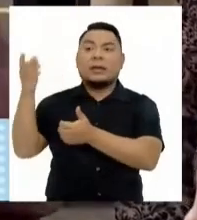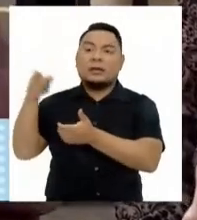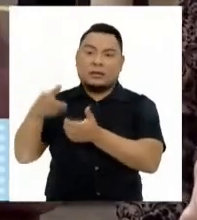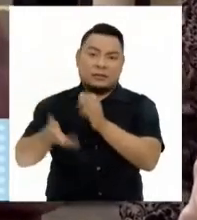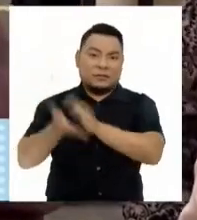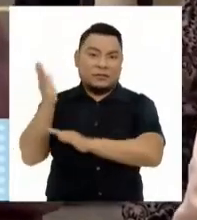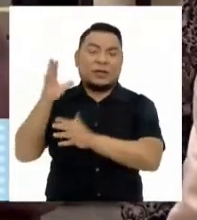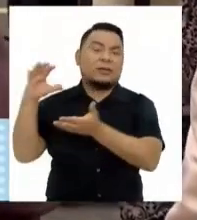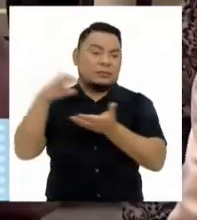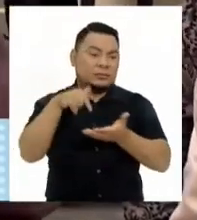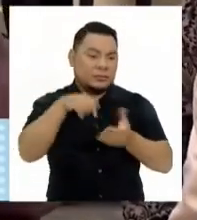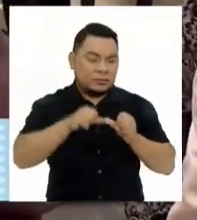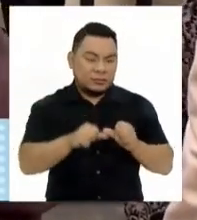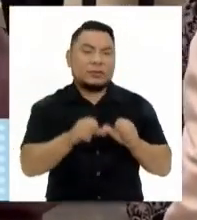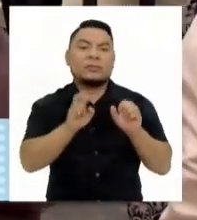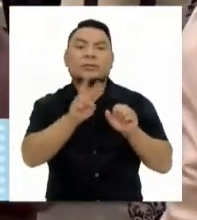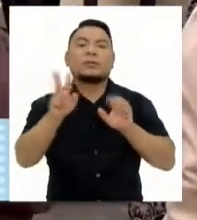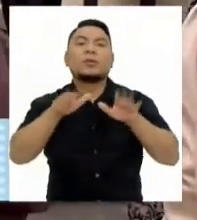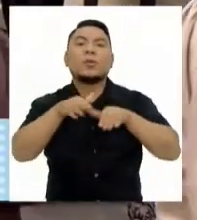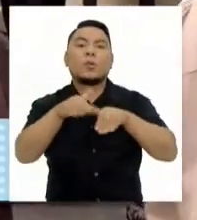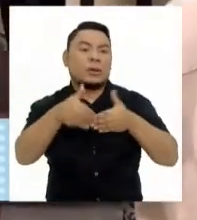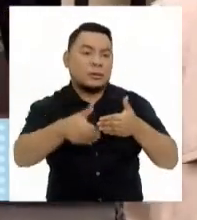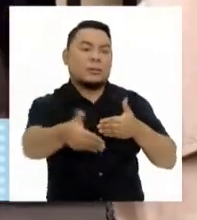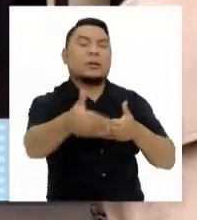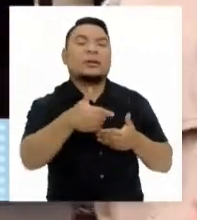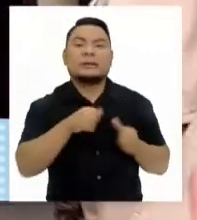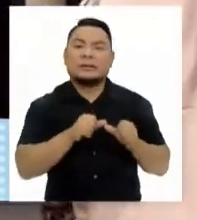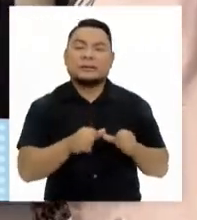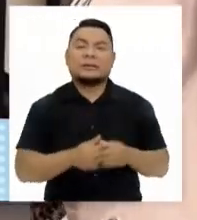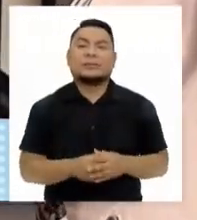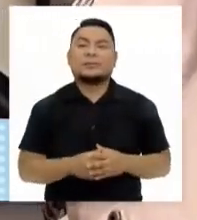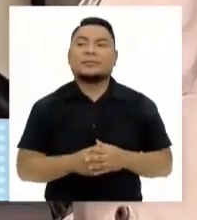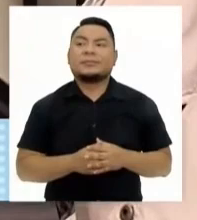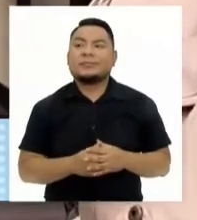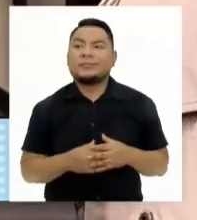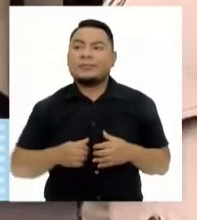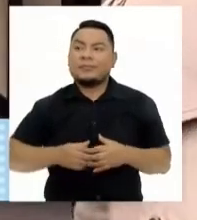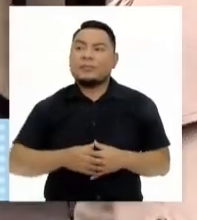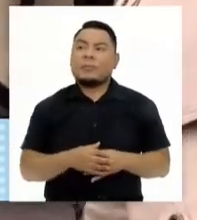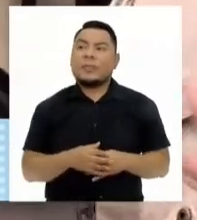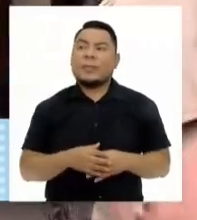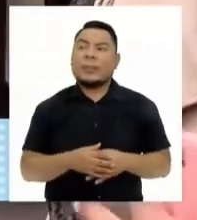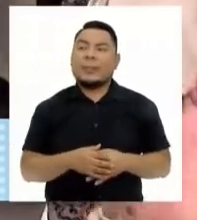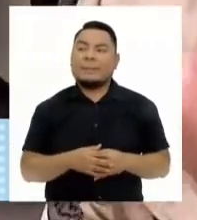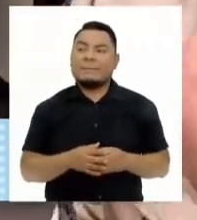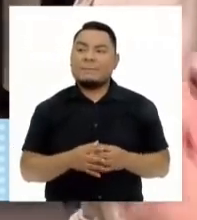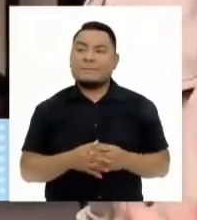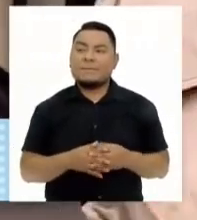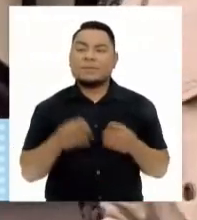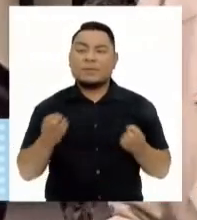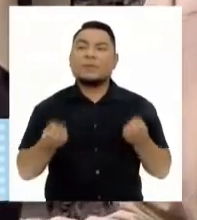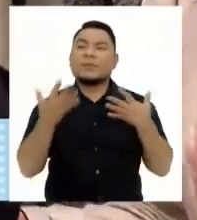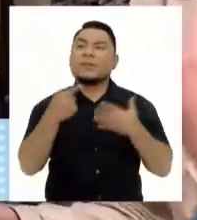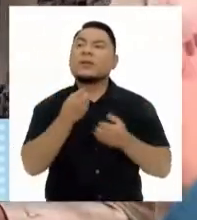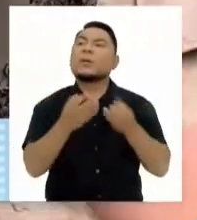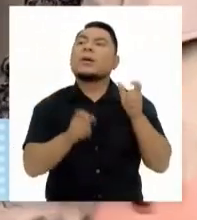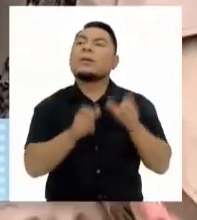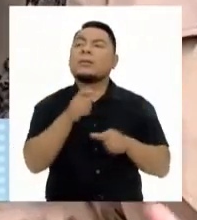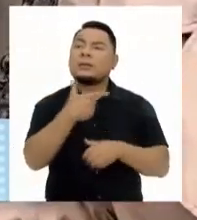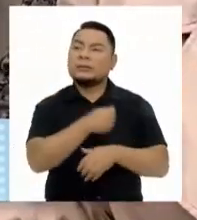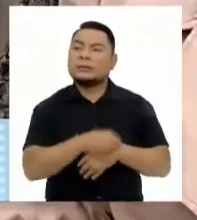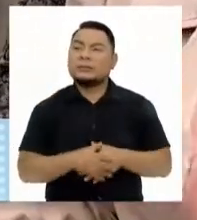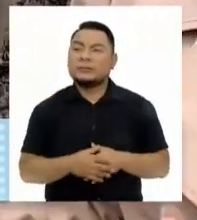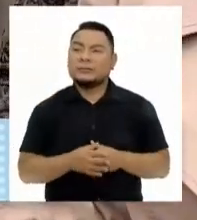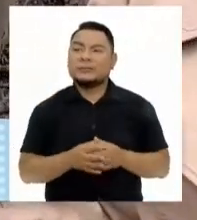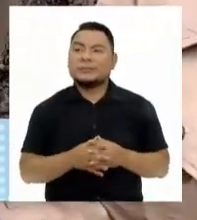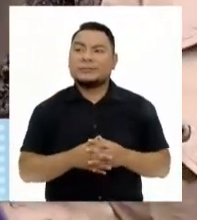para después del 28 de julio, ¿no? Porque, por ejemplo, ¿han enterado las cifras de las vacunas que quedan o que restan ahora? ¿Que ustedes